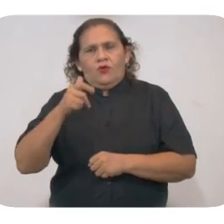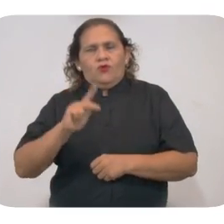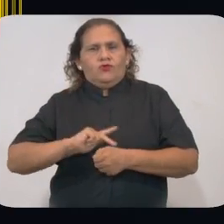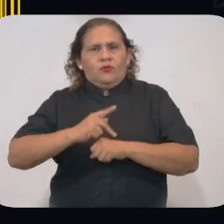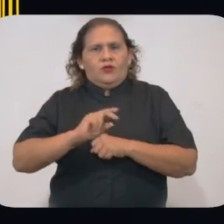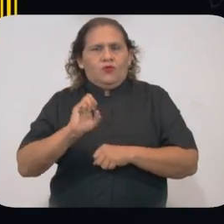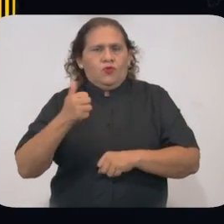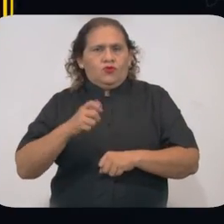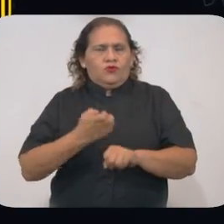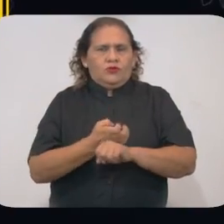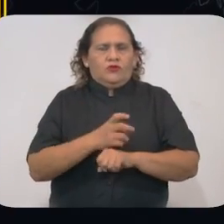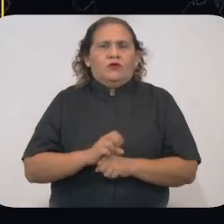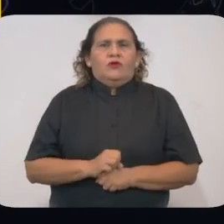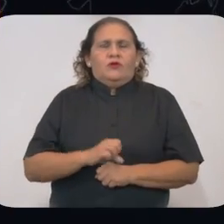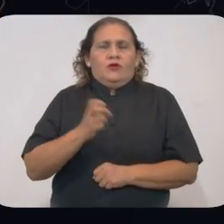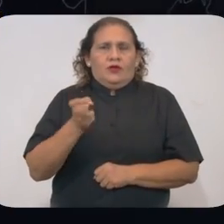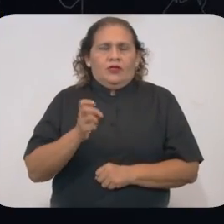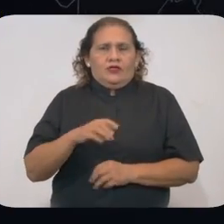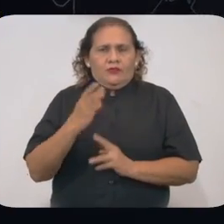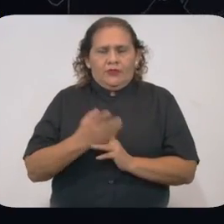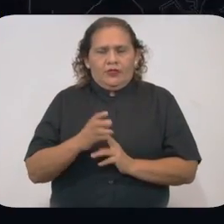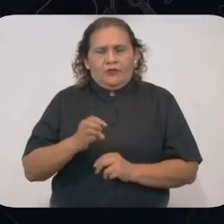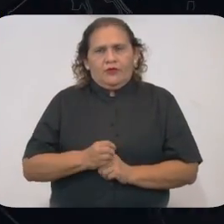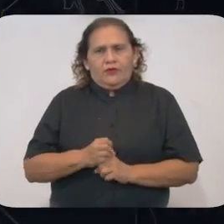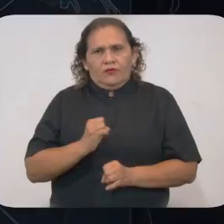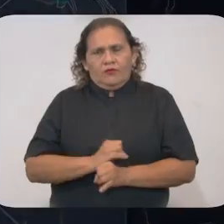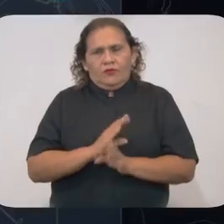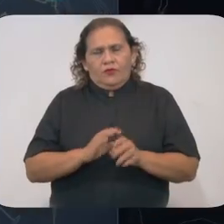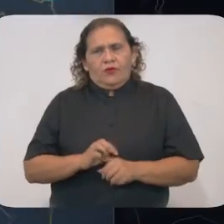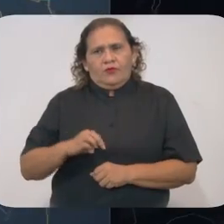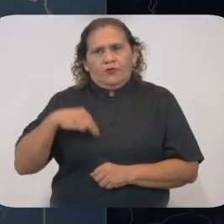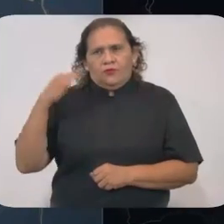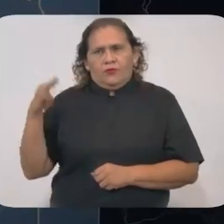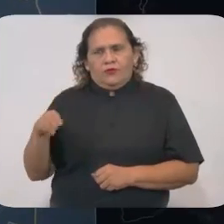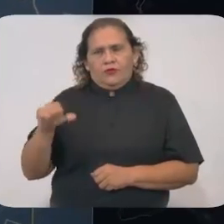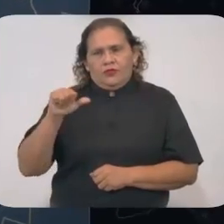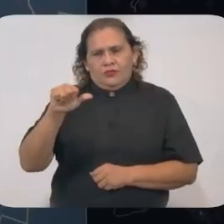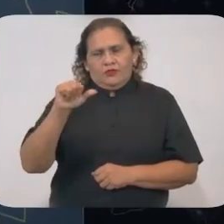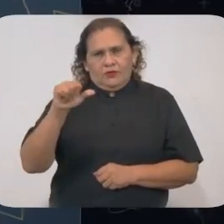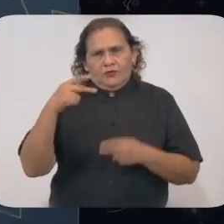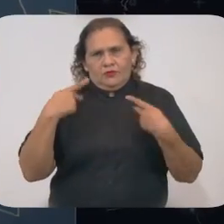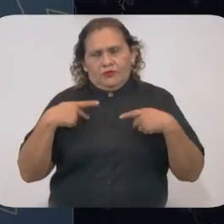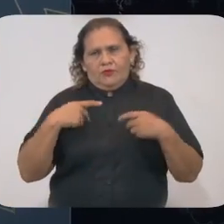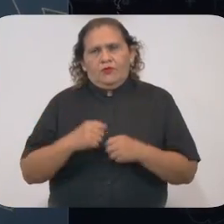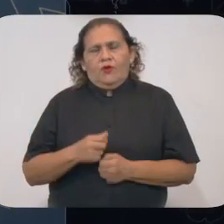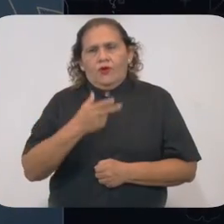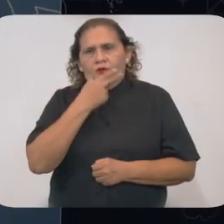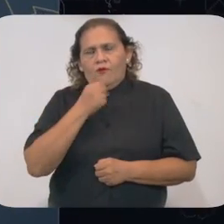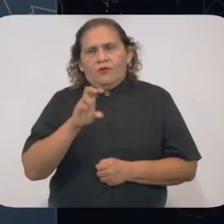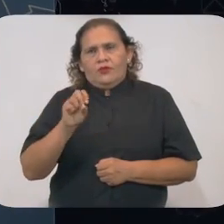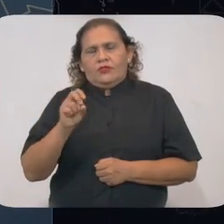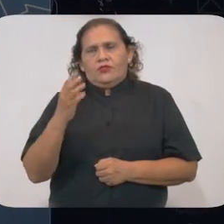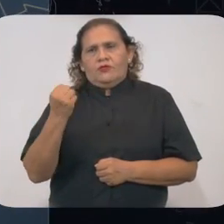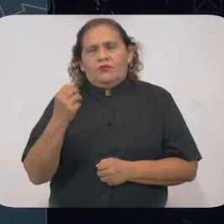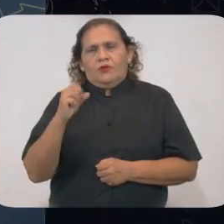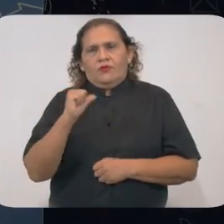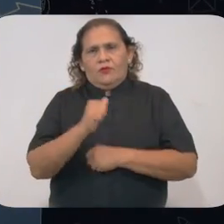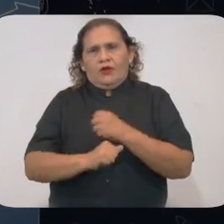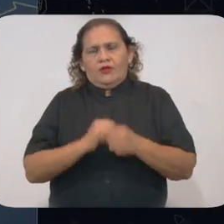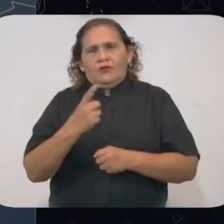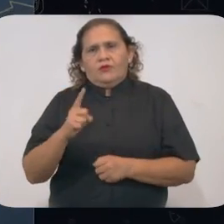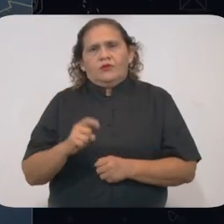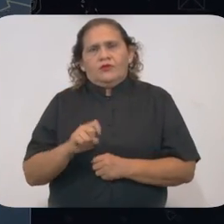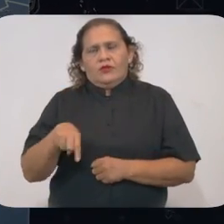estado. Lamentablemente, en este parte médico, informamos de 16 fallecimientos. Hombre de 39 años de edad,